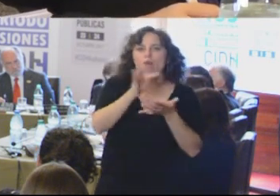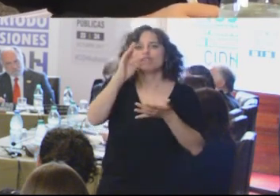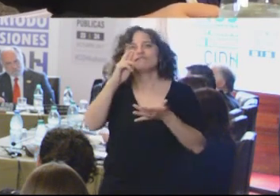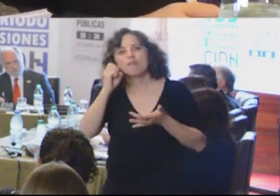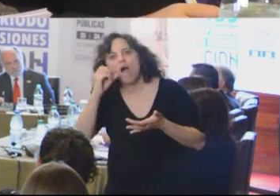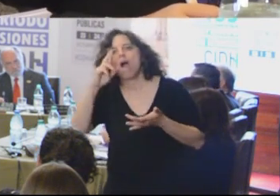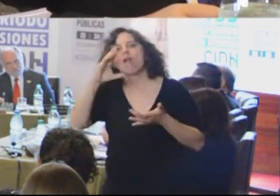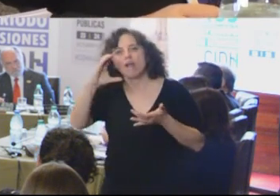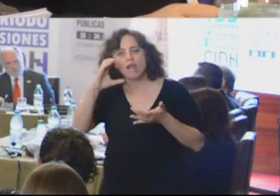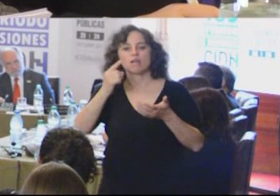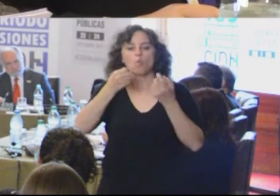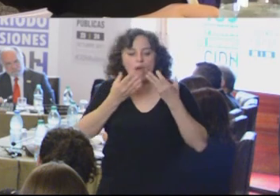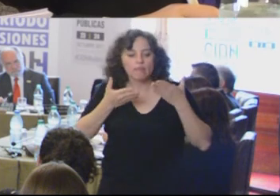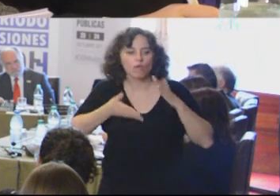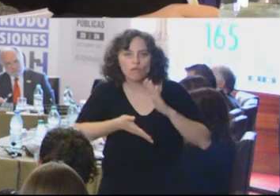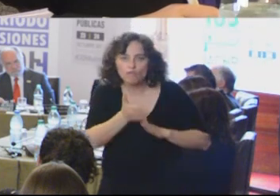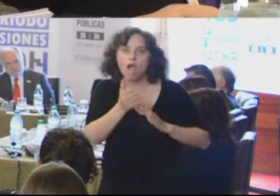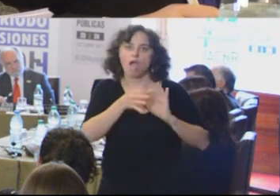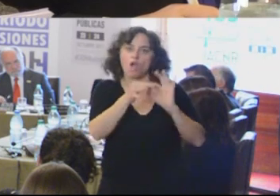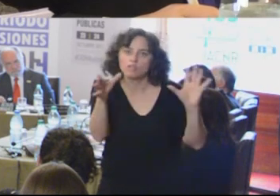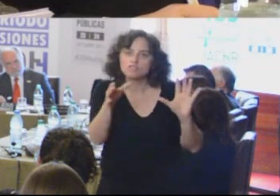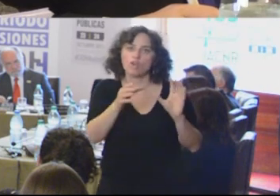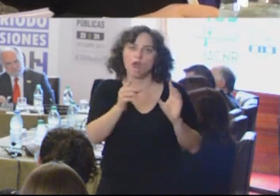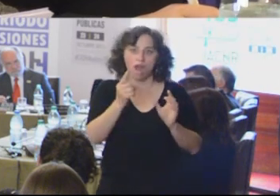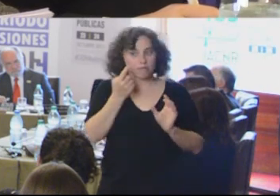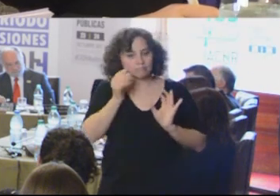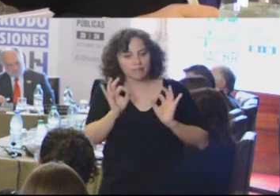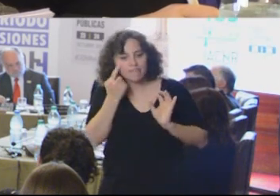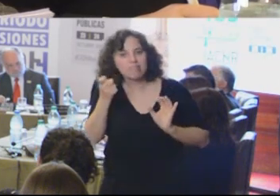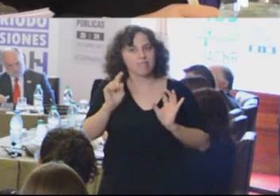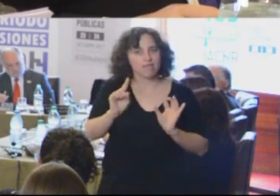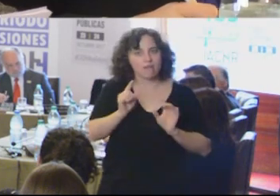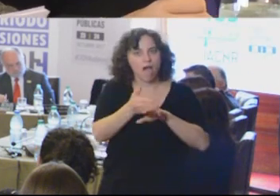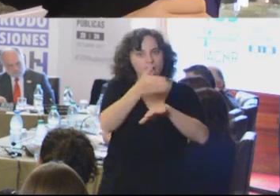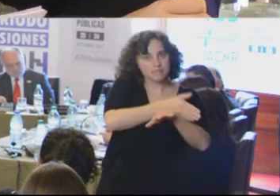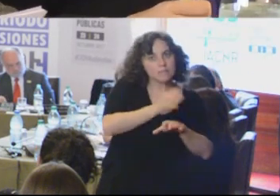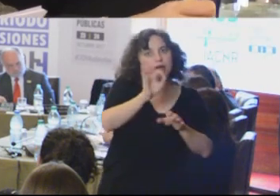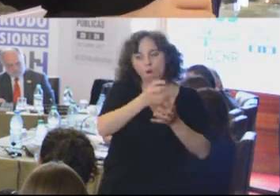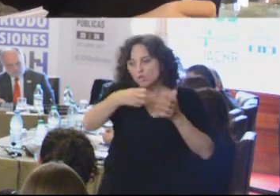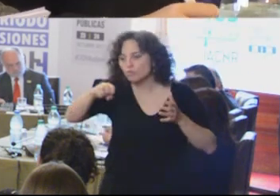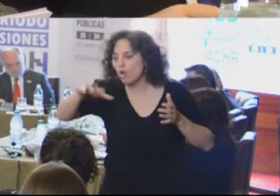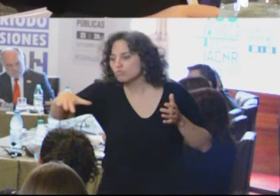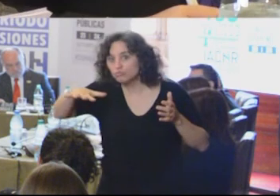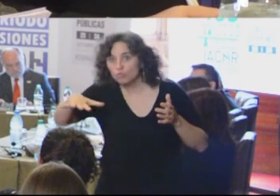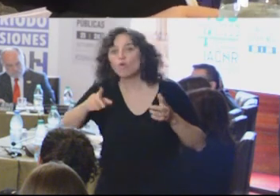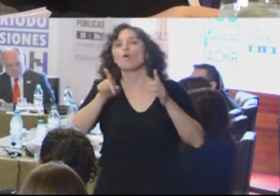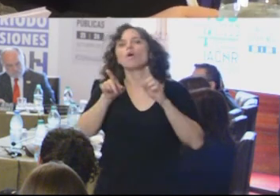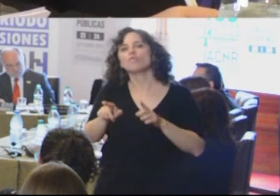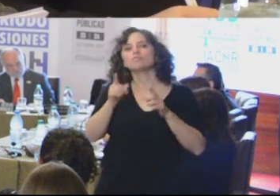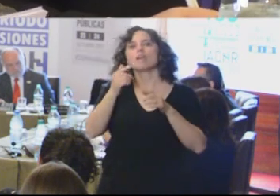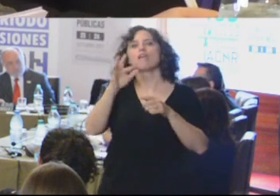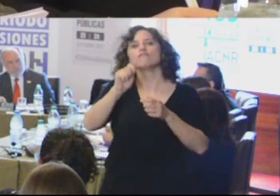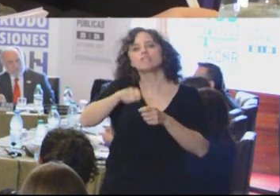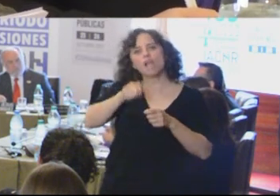cuando se trate de concederle la libertad condicionada a tránsito anticipada o su traslado a una zona de legal el fiscal general se ha